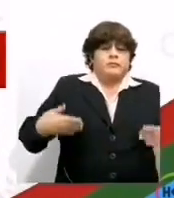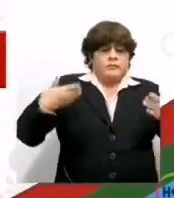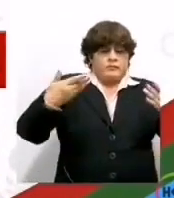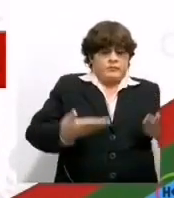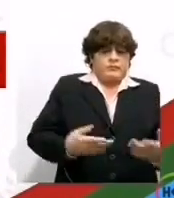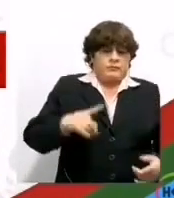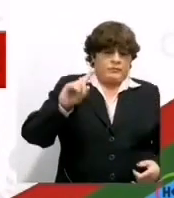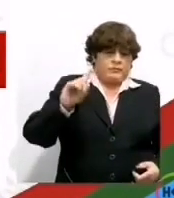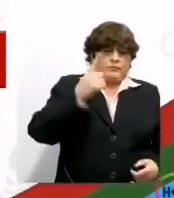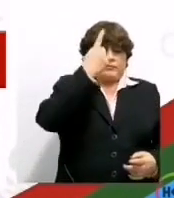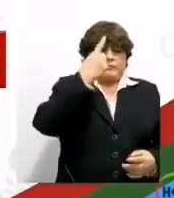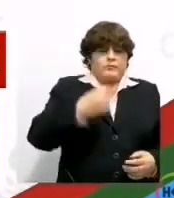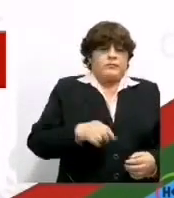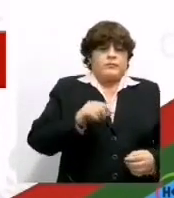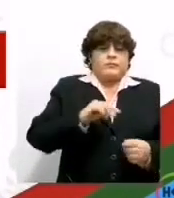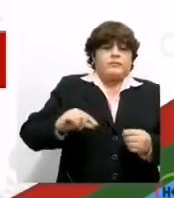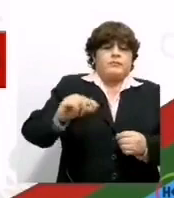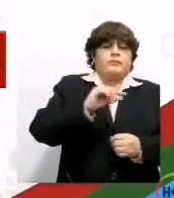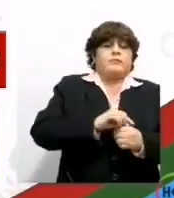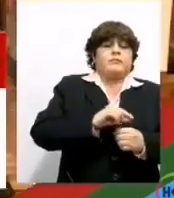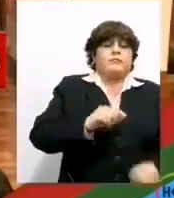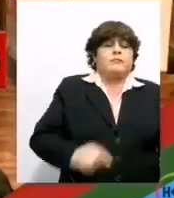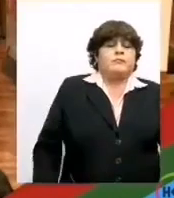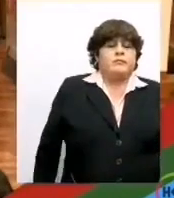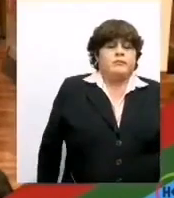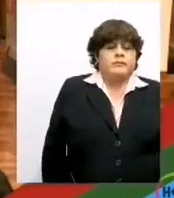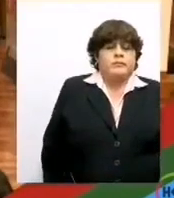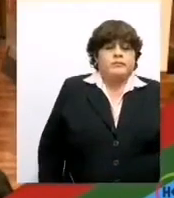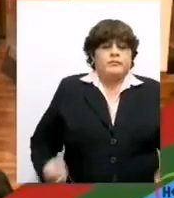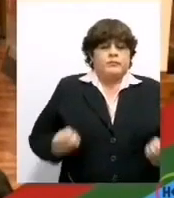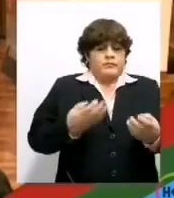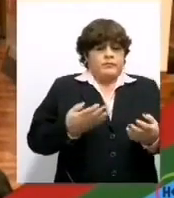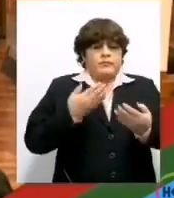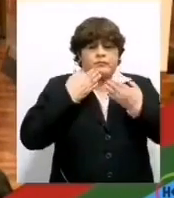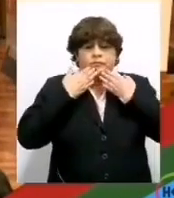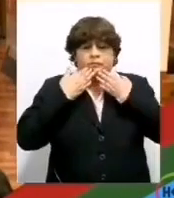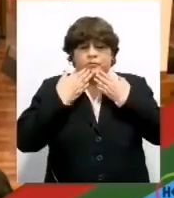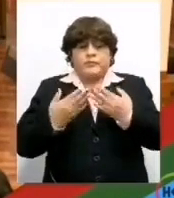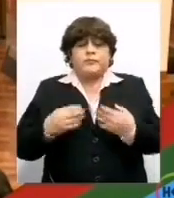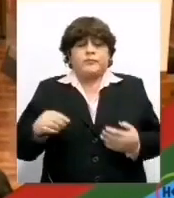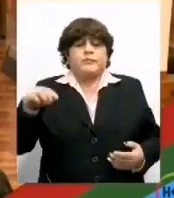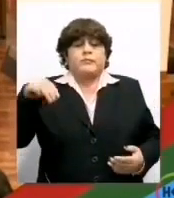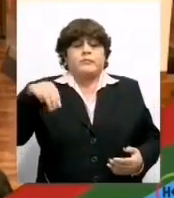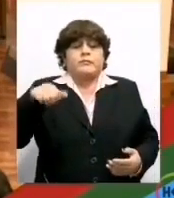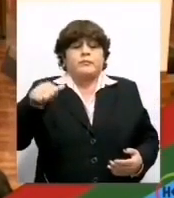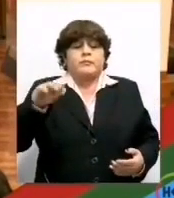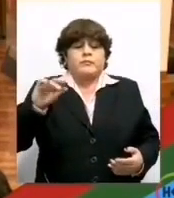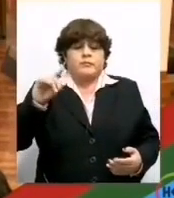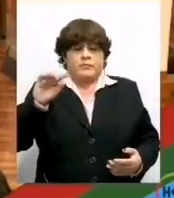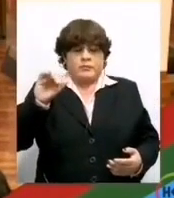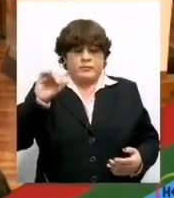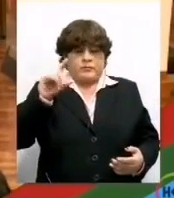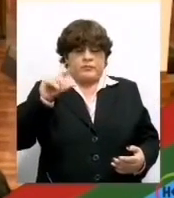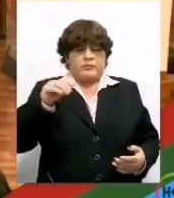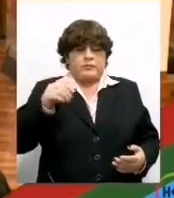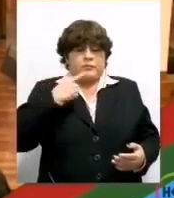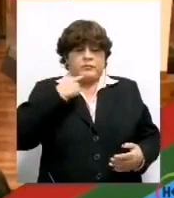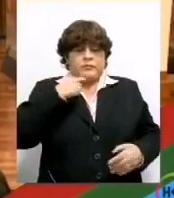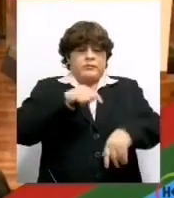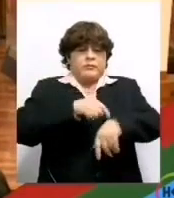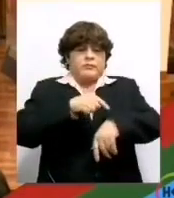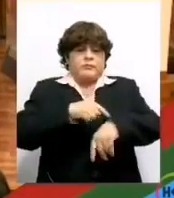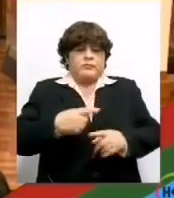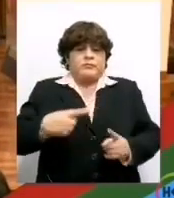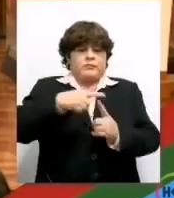desde el primer día de gestión Muchas gracias señor Marino Teófilo Lavado los tiempos